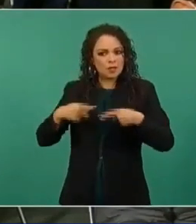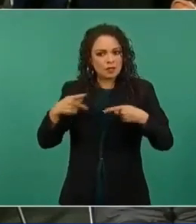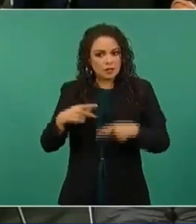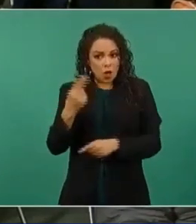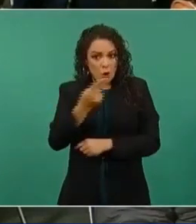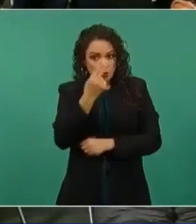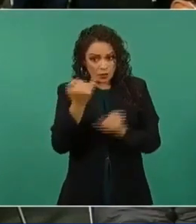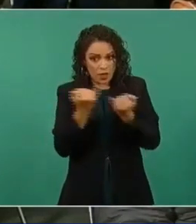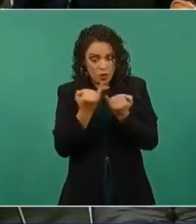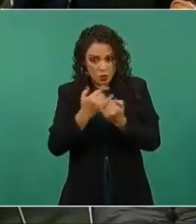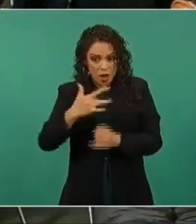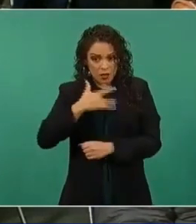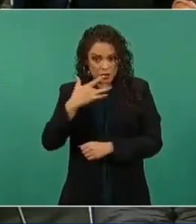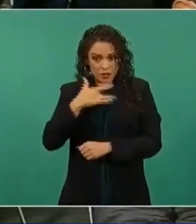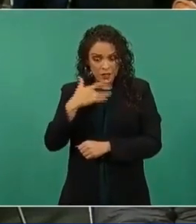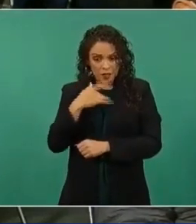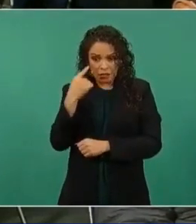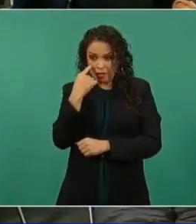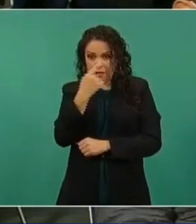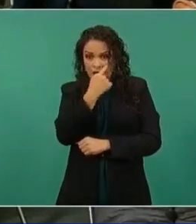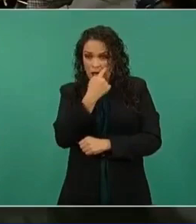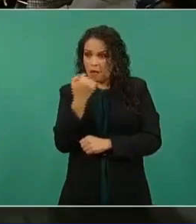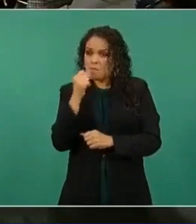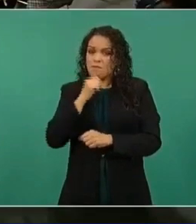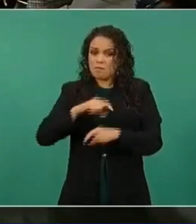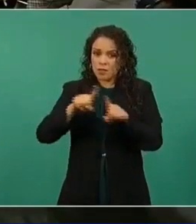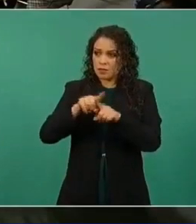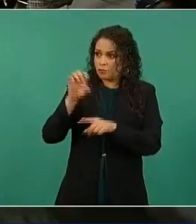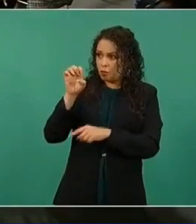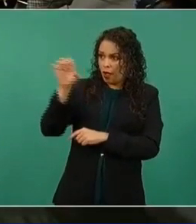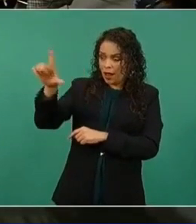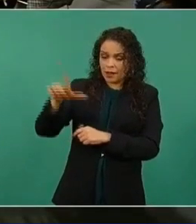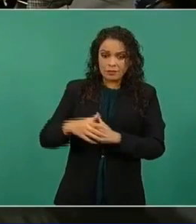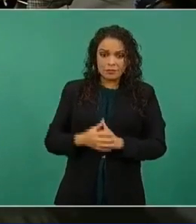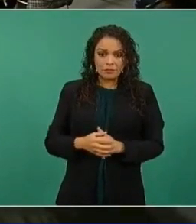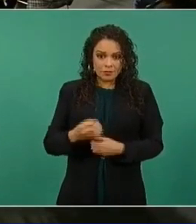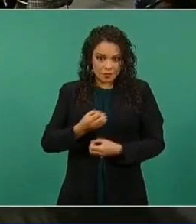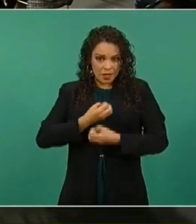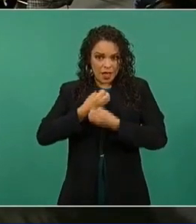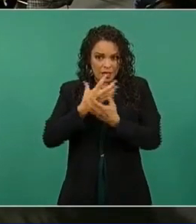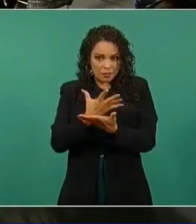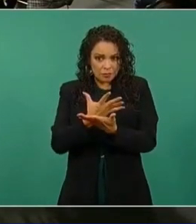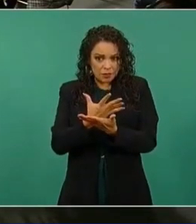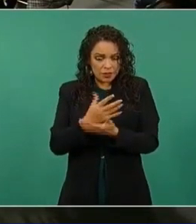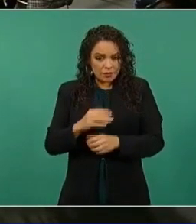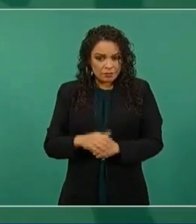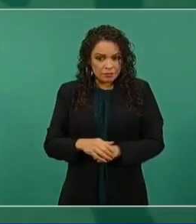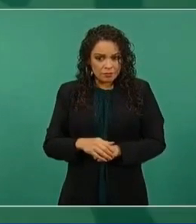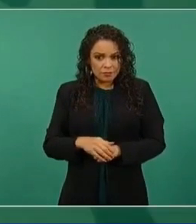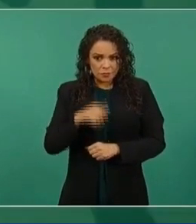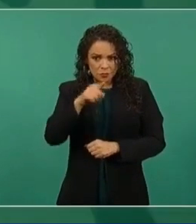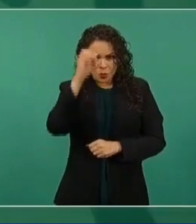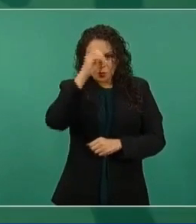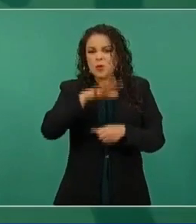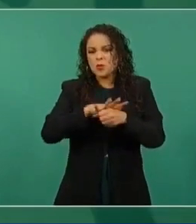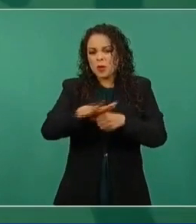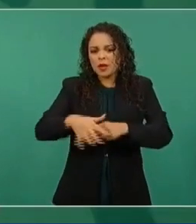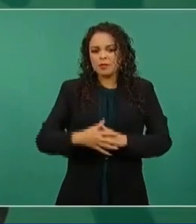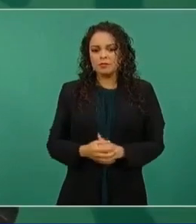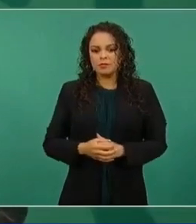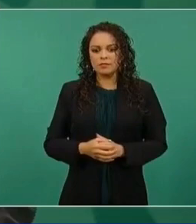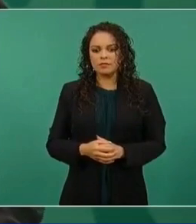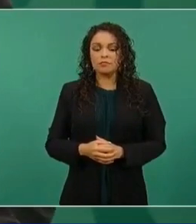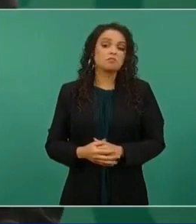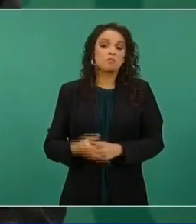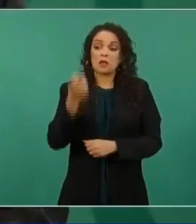está viendo, como lo refleja él, como lo expresa él en este análisis? Pues no conozco